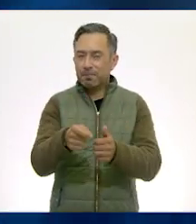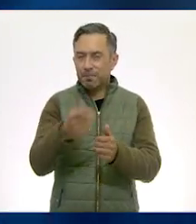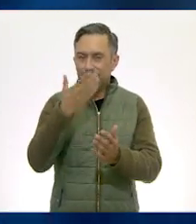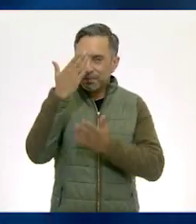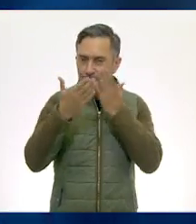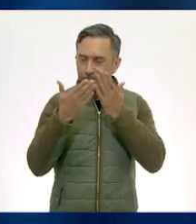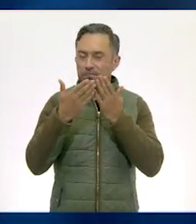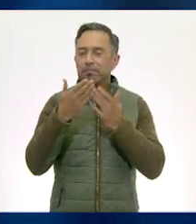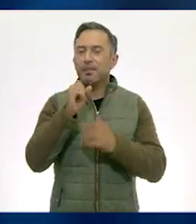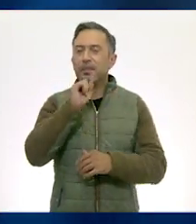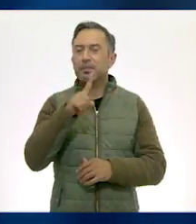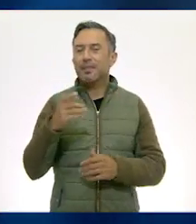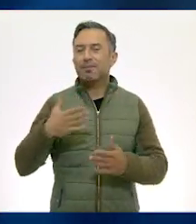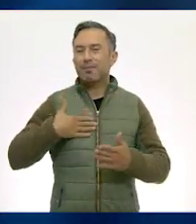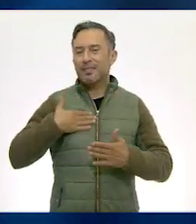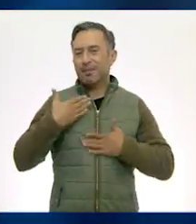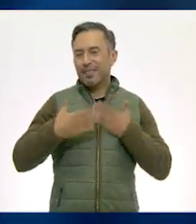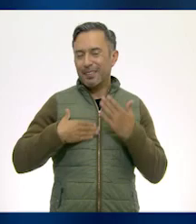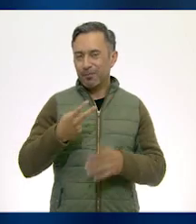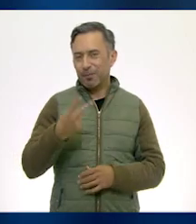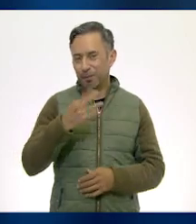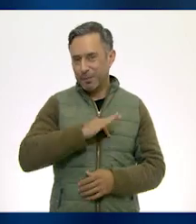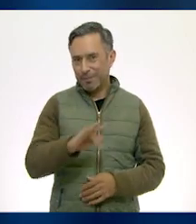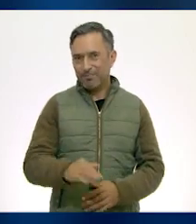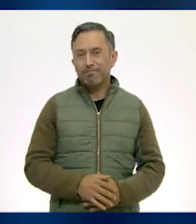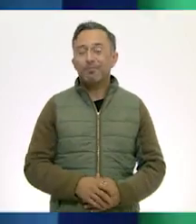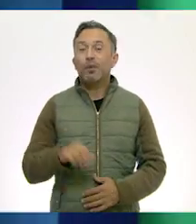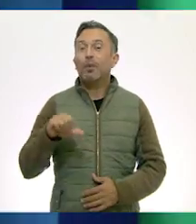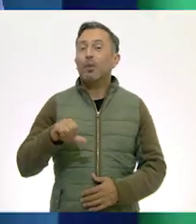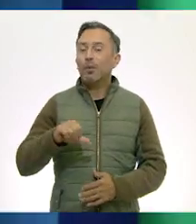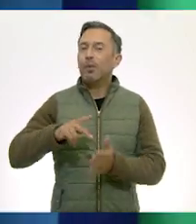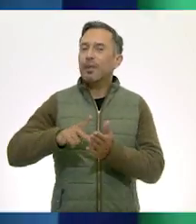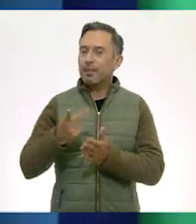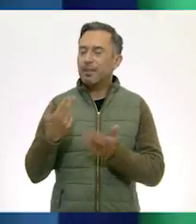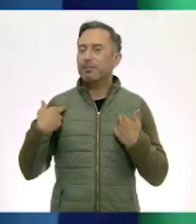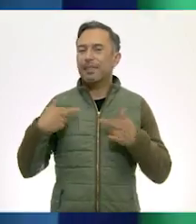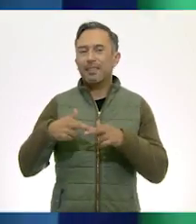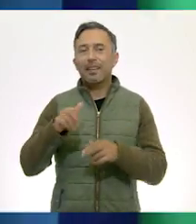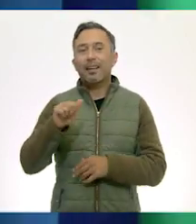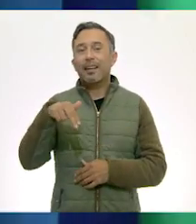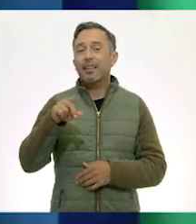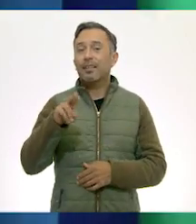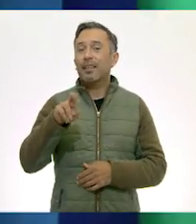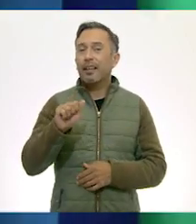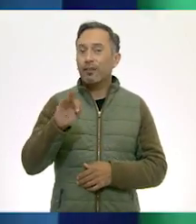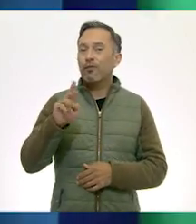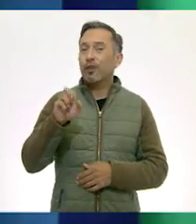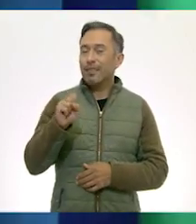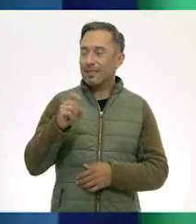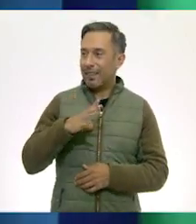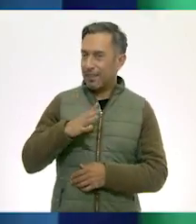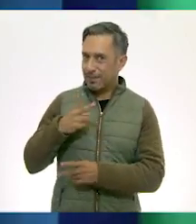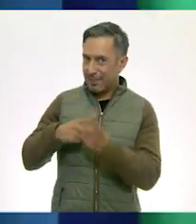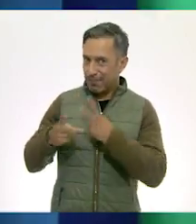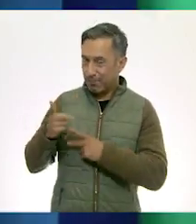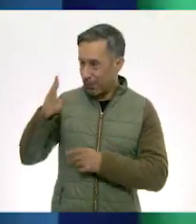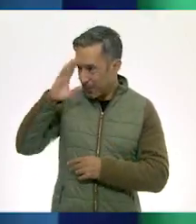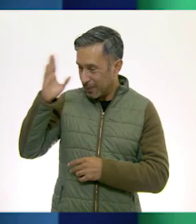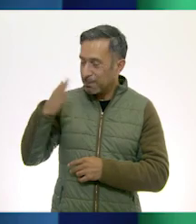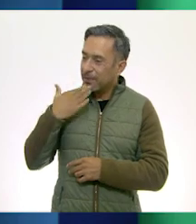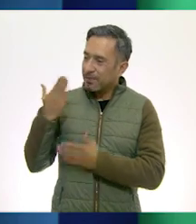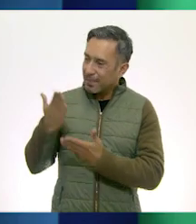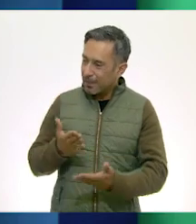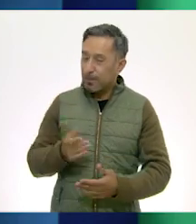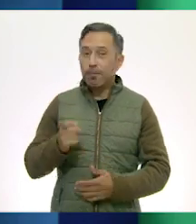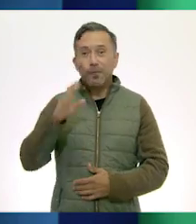desde nuestros hogares. Hoy nos acompaña de nuevo la maestra Andrea Flores. Maestra, bienvenida. Hola Juan Carlos, muchas